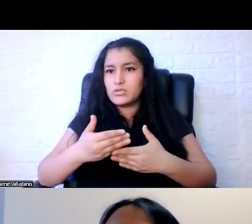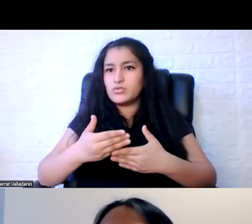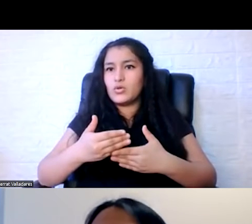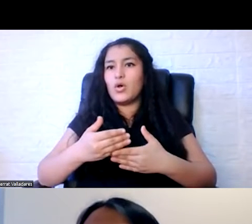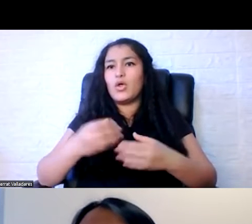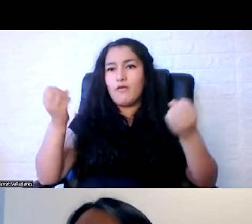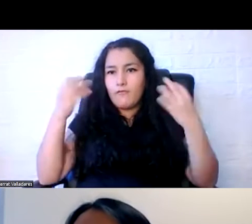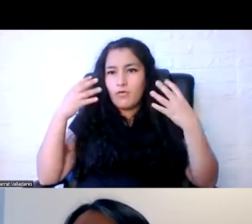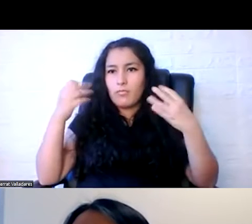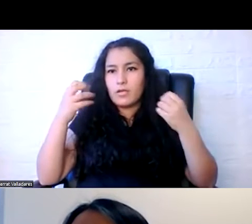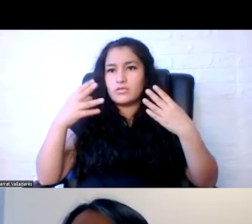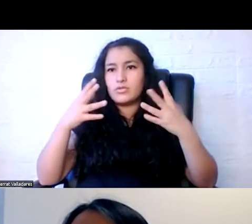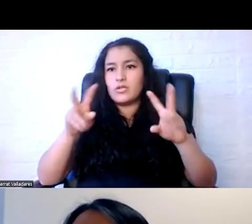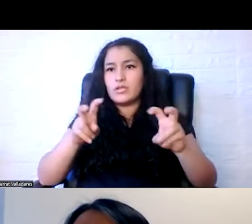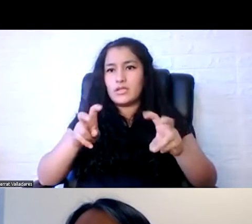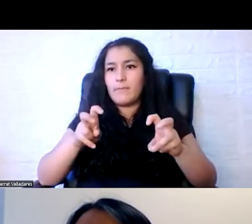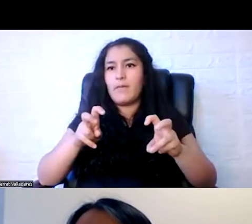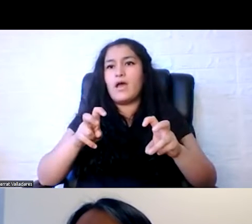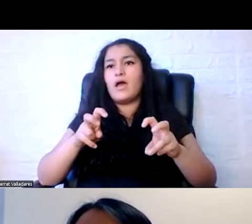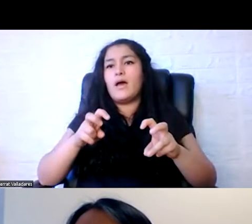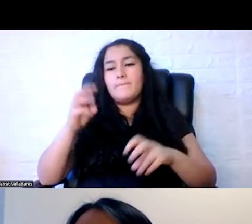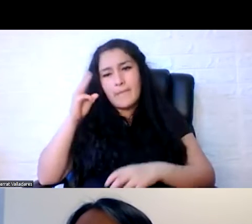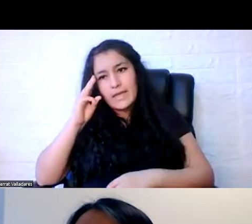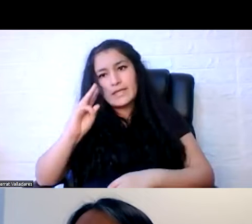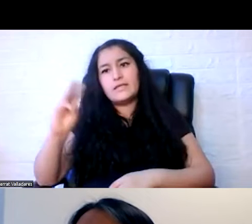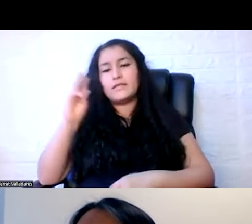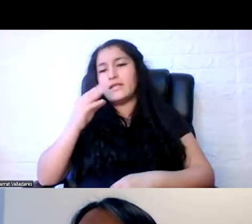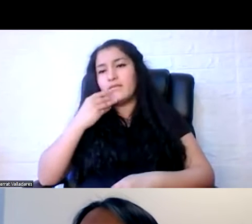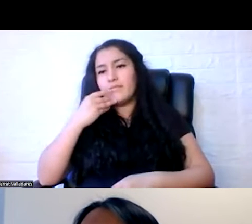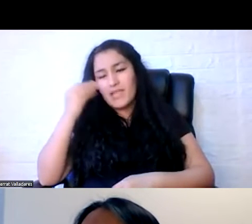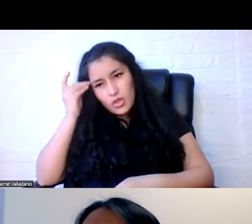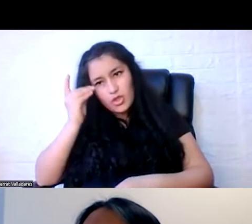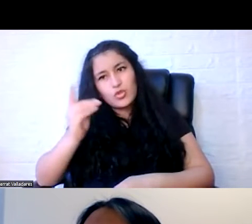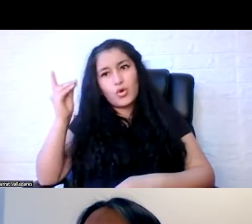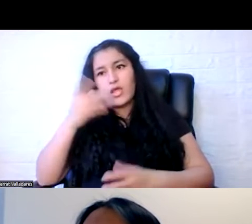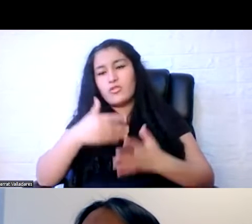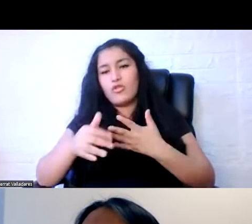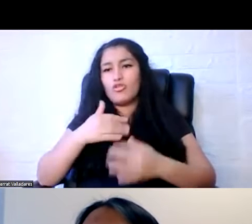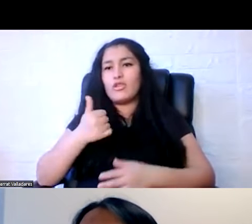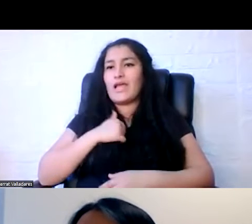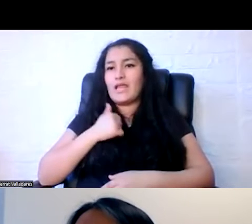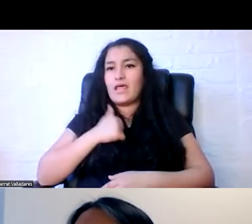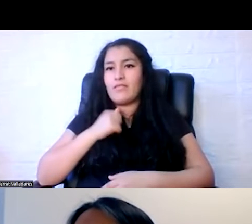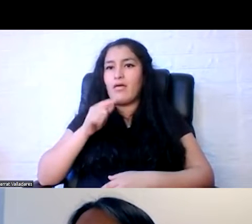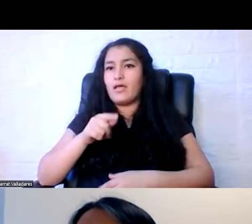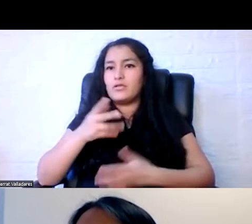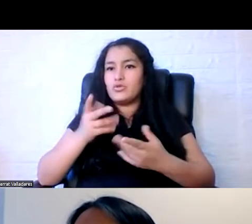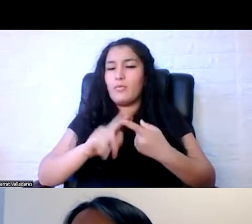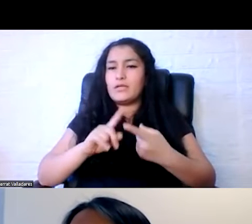doctorado en Canadá, donde pude participar de equipos de investigación y de acción